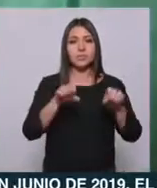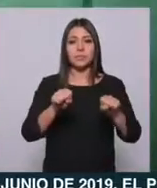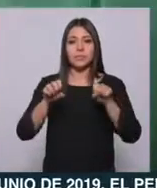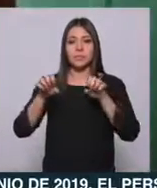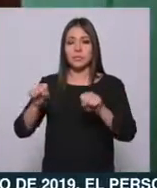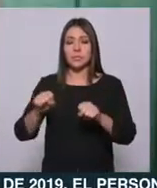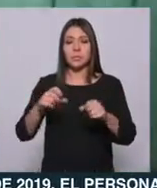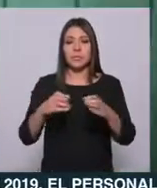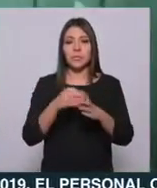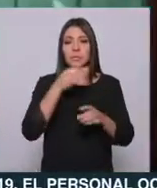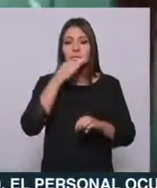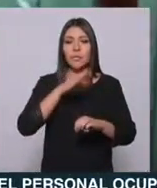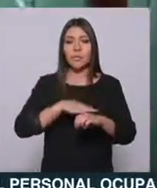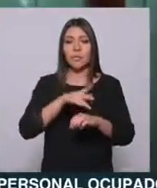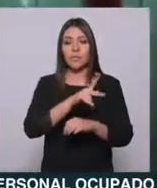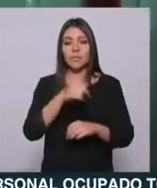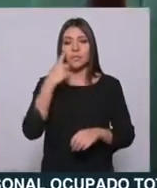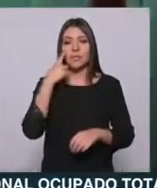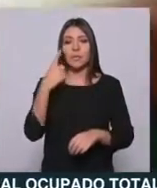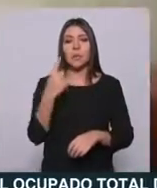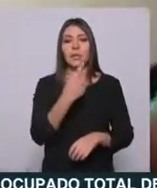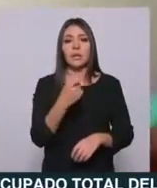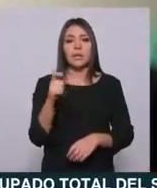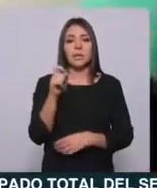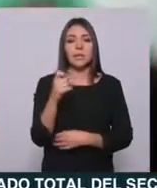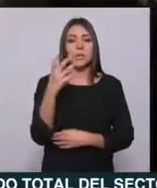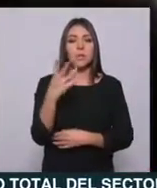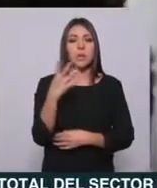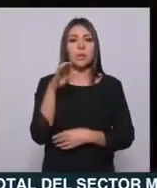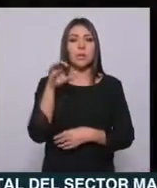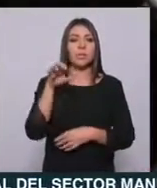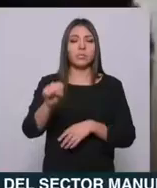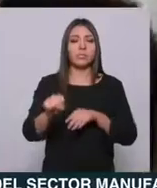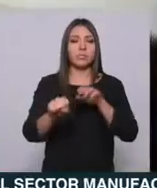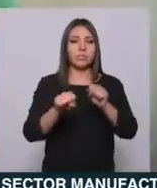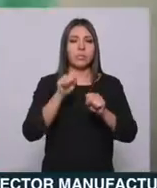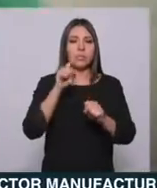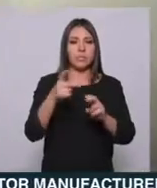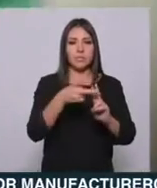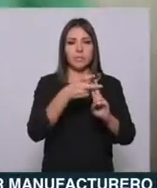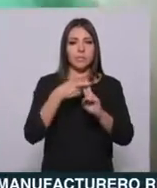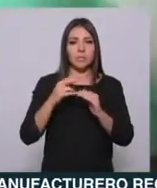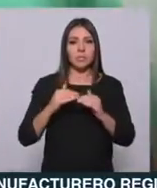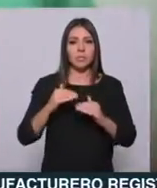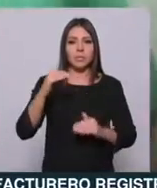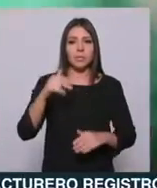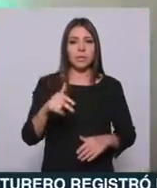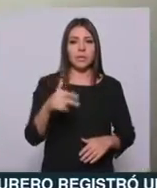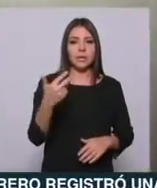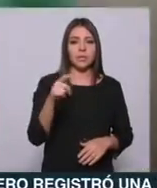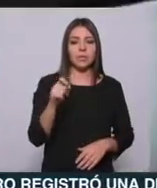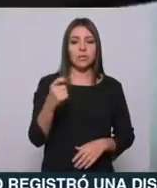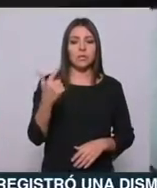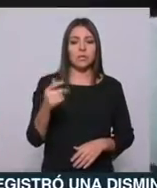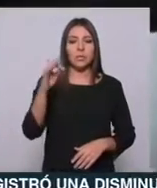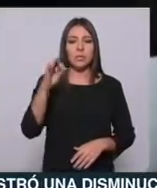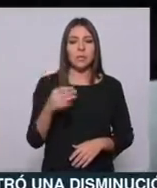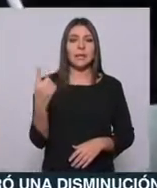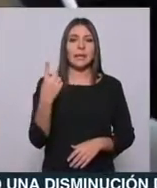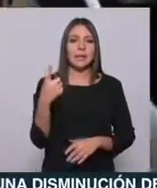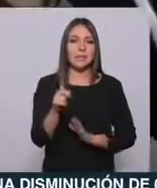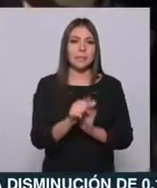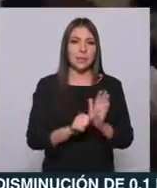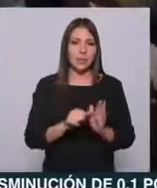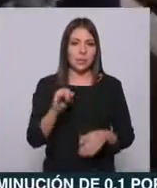organización reveló que las autoridades reportaron 124 detenidos por este delito, un incremento de 13.7% respecto a junio.